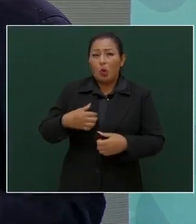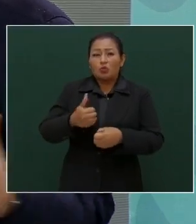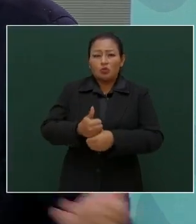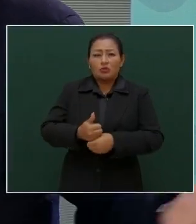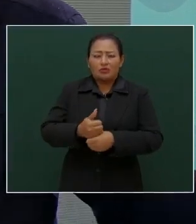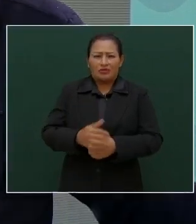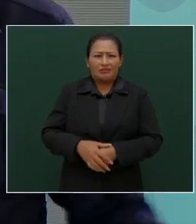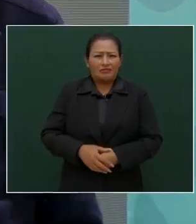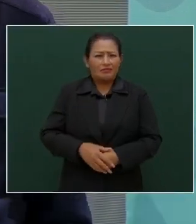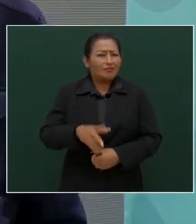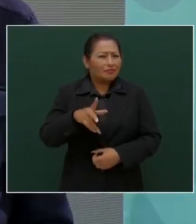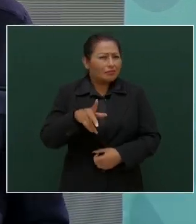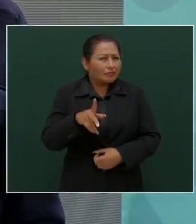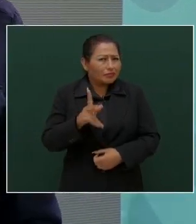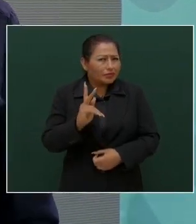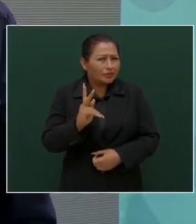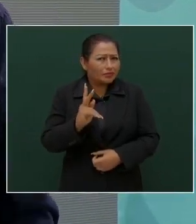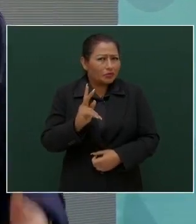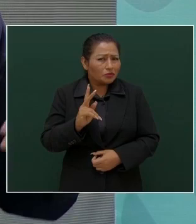Pero